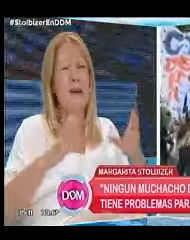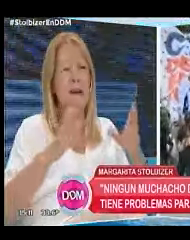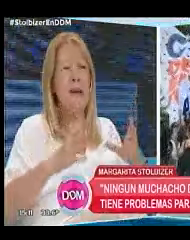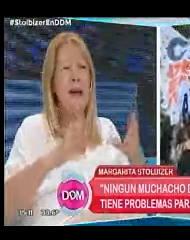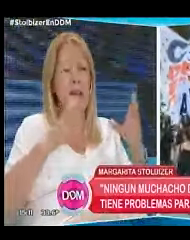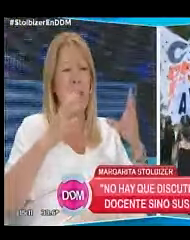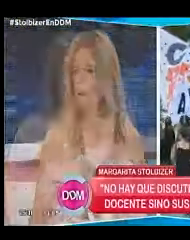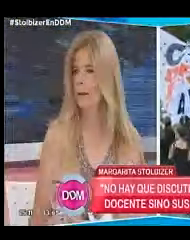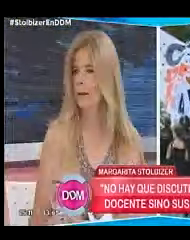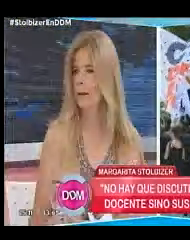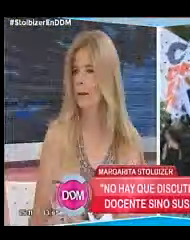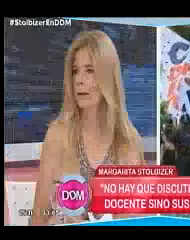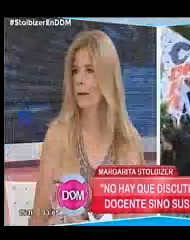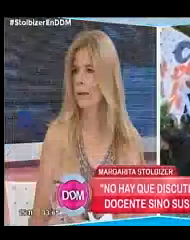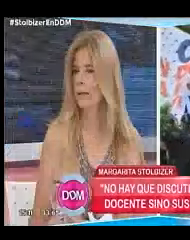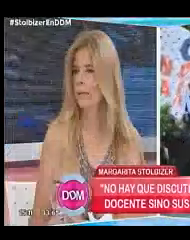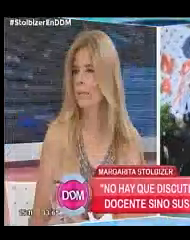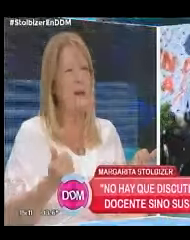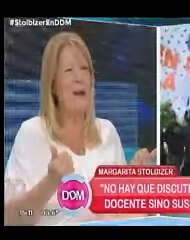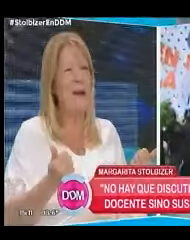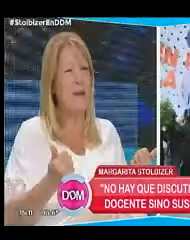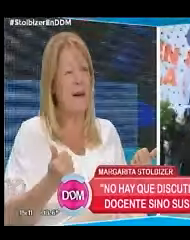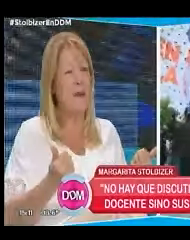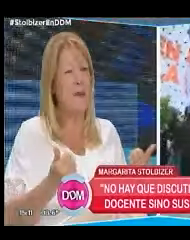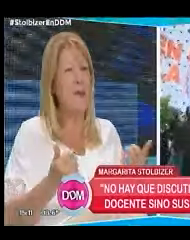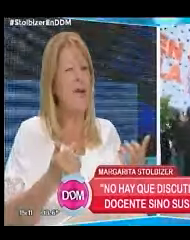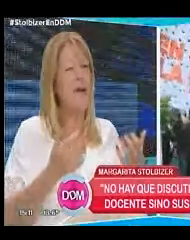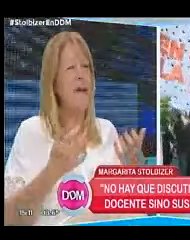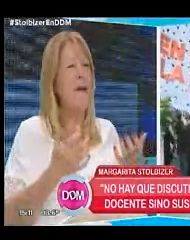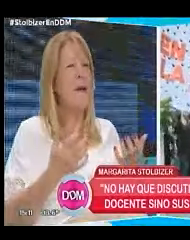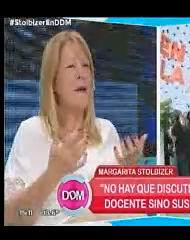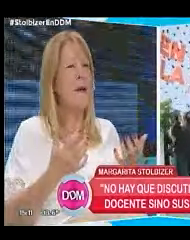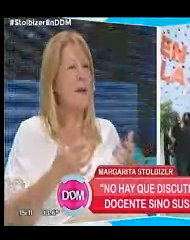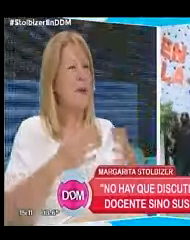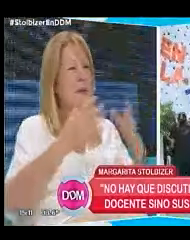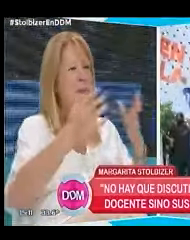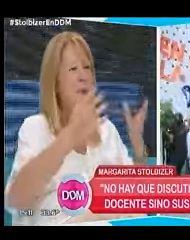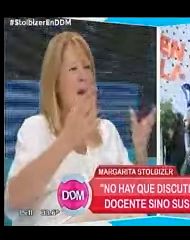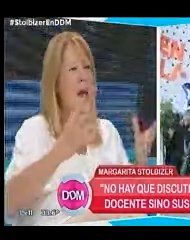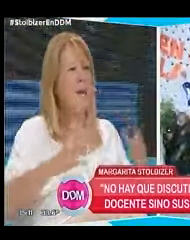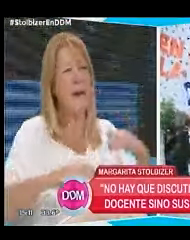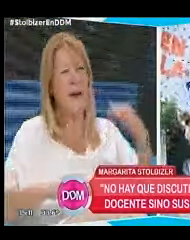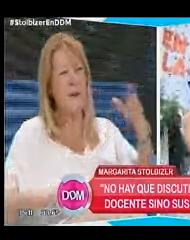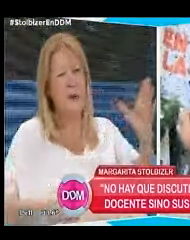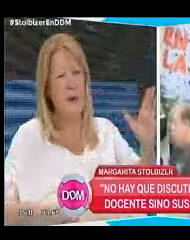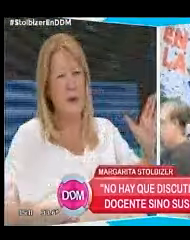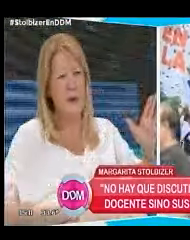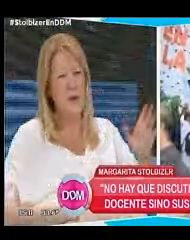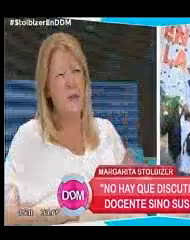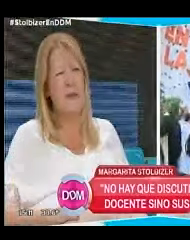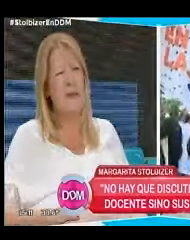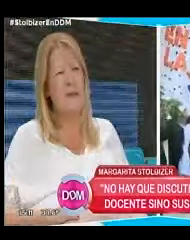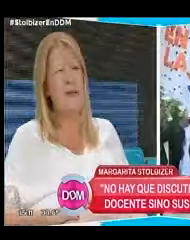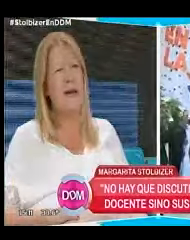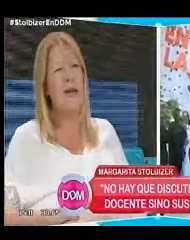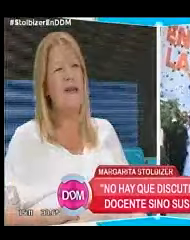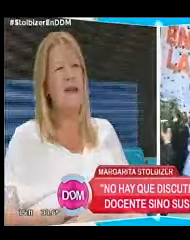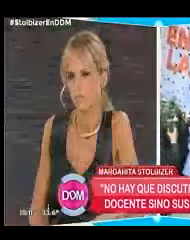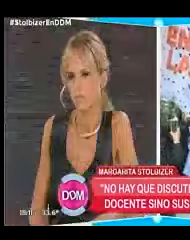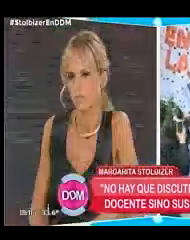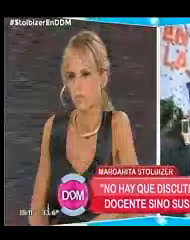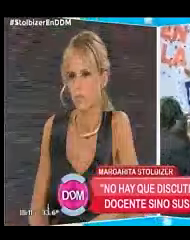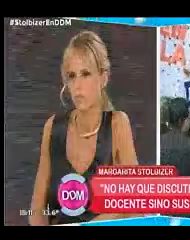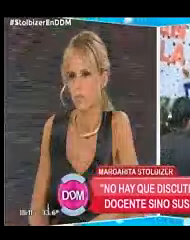gran debate de la Argentina. Muchos de los problemas que tenemos tienen que ver con esto. A mí me alarma en todos los discursos